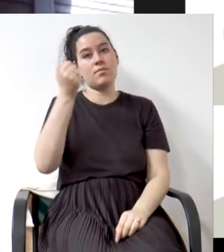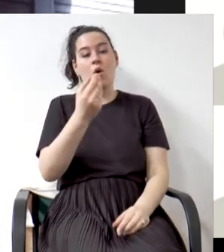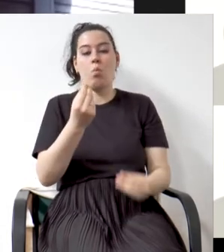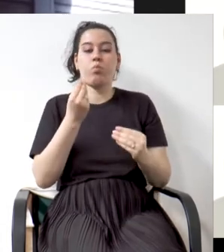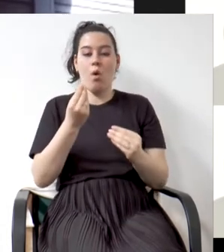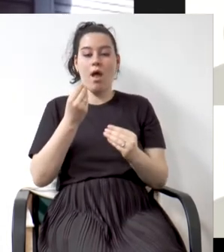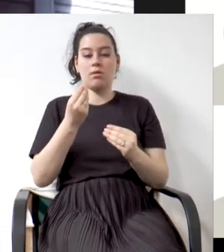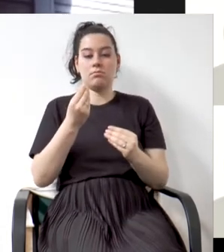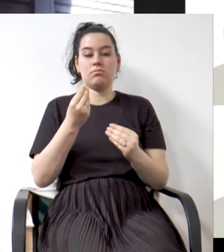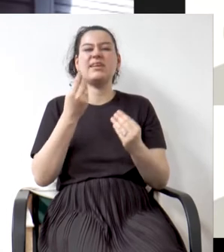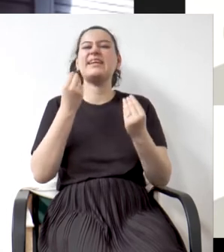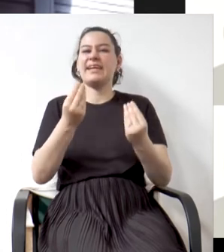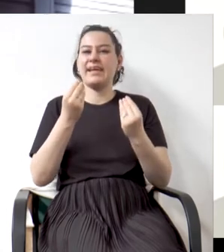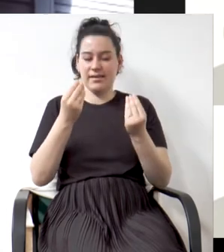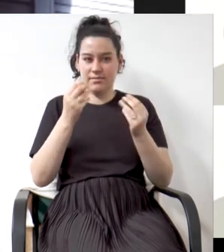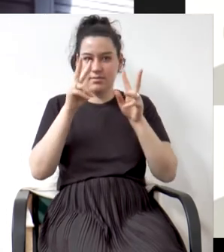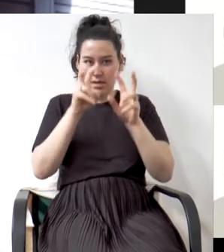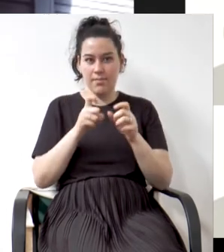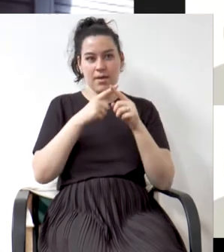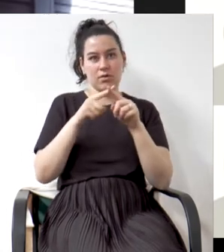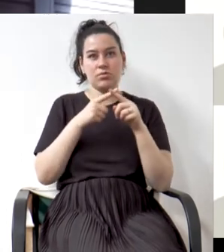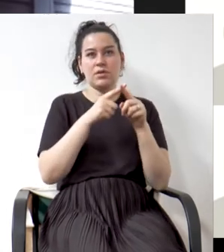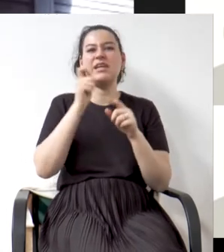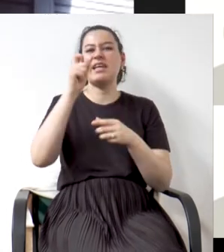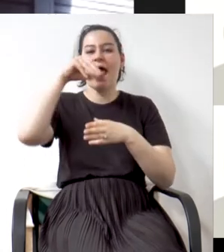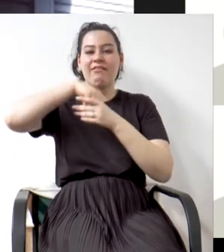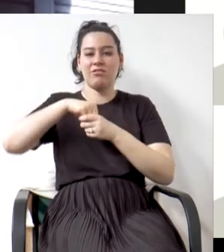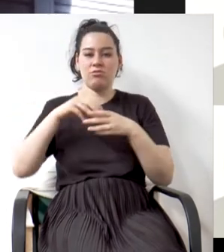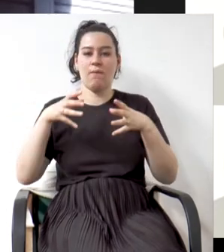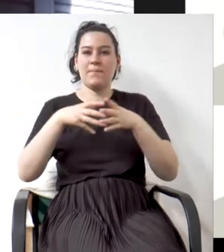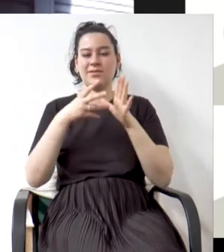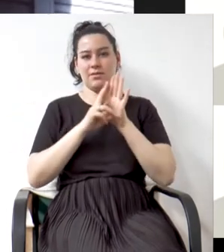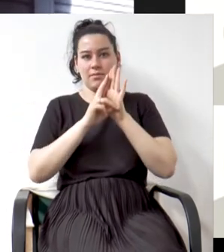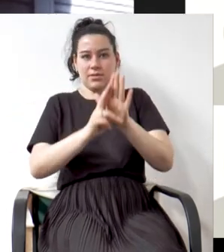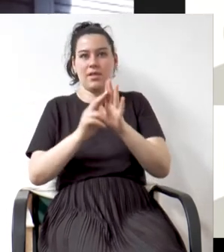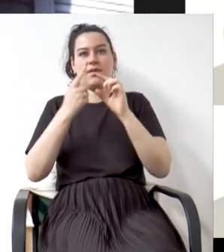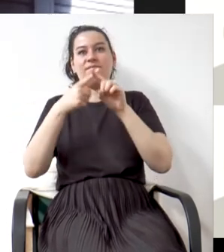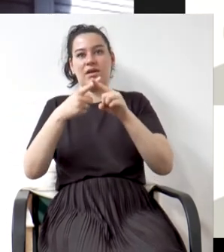qué terreno se va a discutir realmente y quiénes van a ser los integrantes de la mesa que va a estar discutiendo